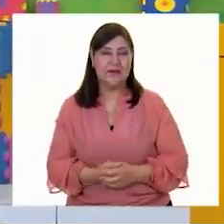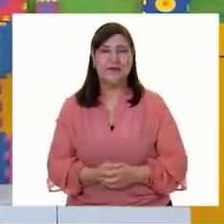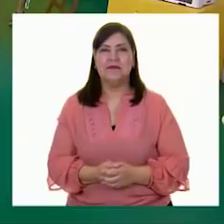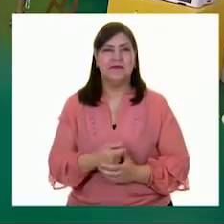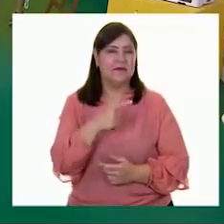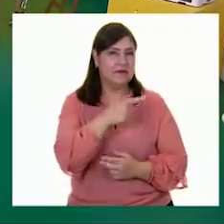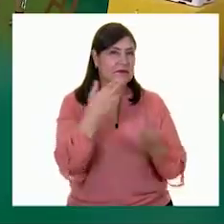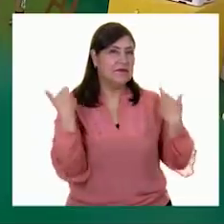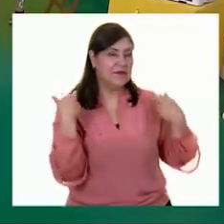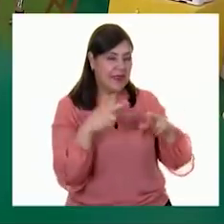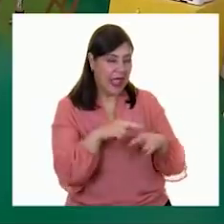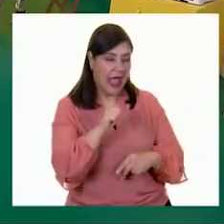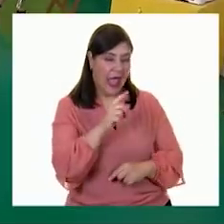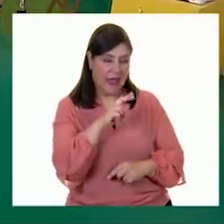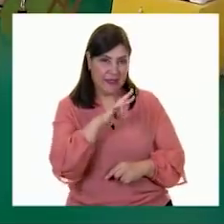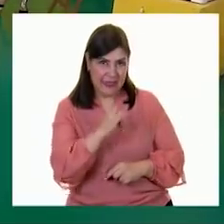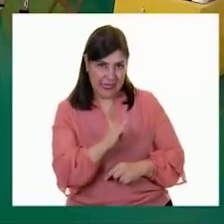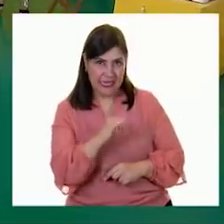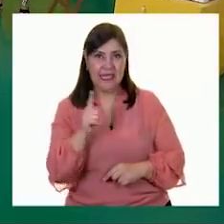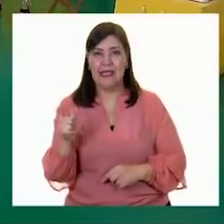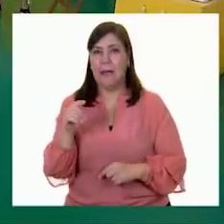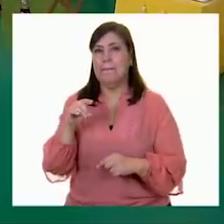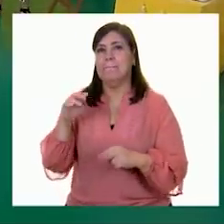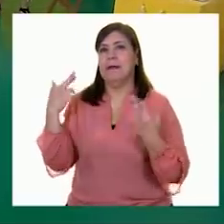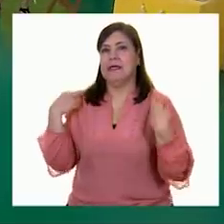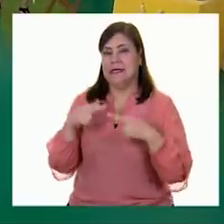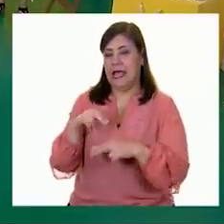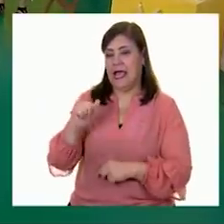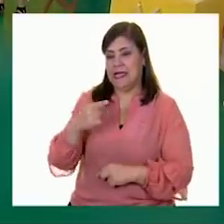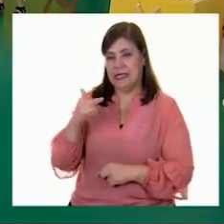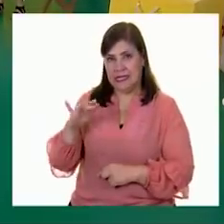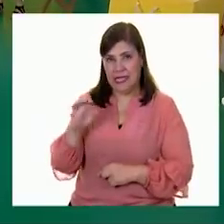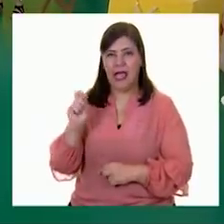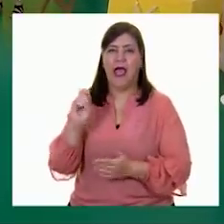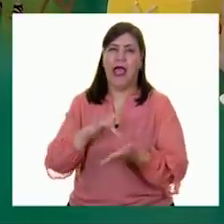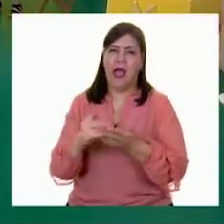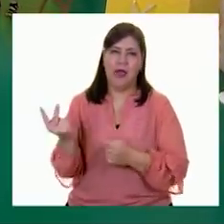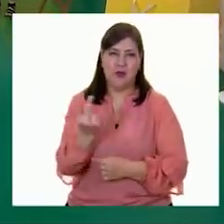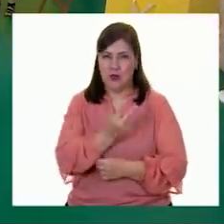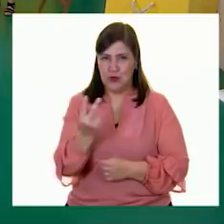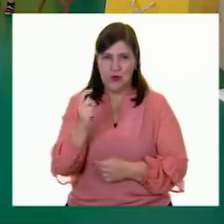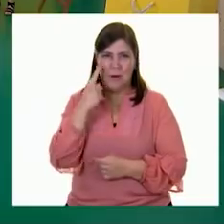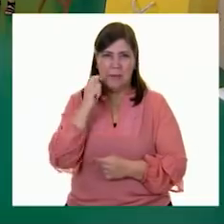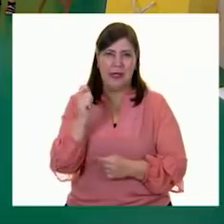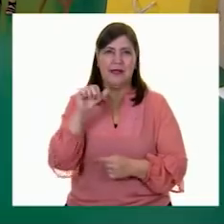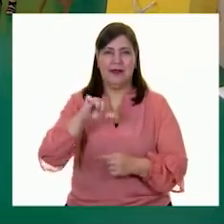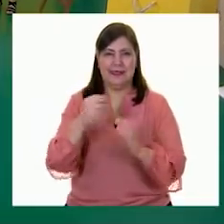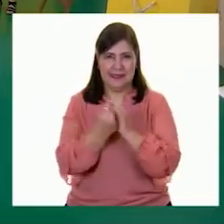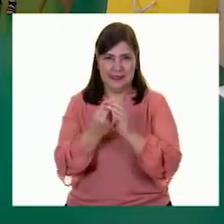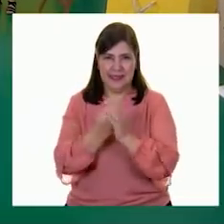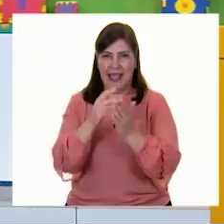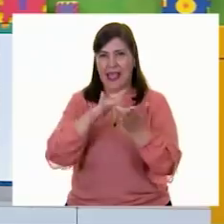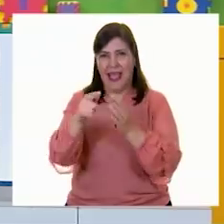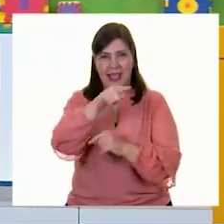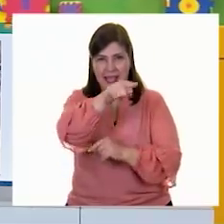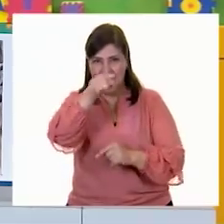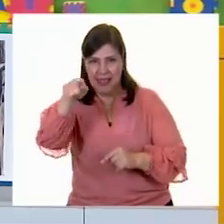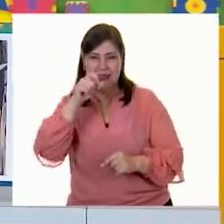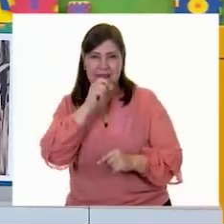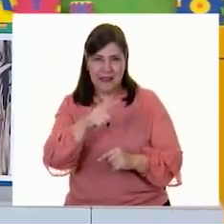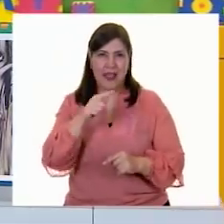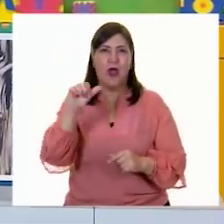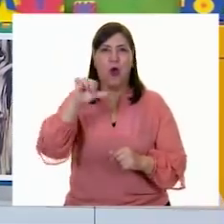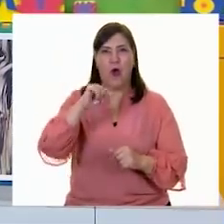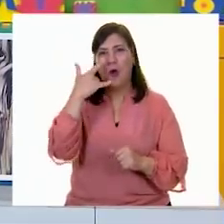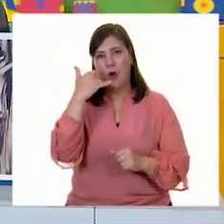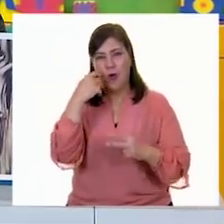Maestra Adri, maestra Angie, muchísimas gracias por acompañarnos en la clase del día de hoy. Y muchísimas gracias a ustedes también que estuvieron